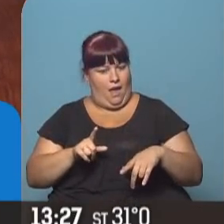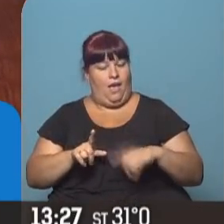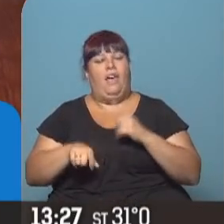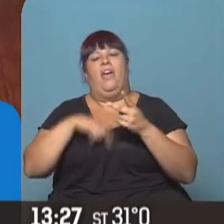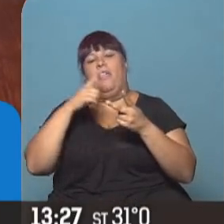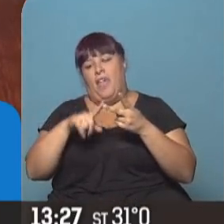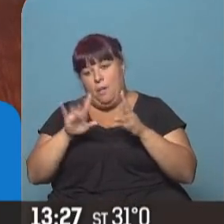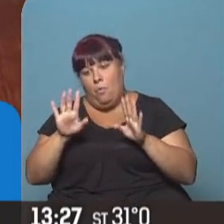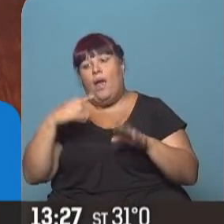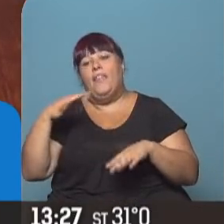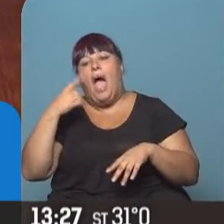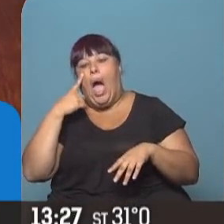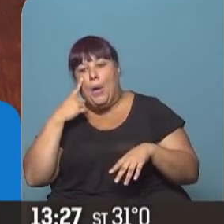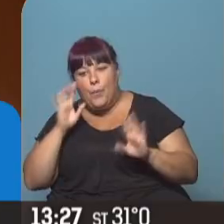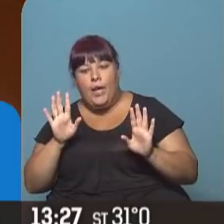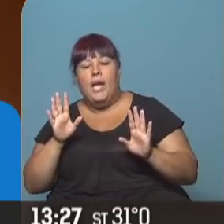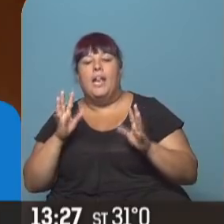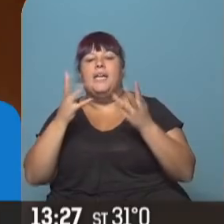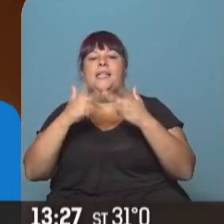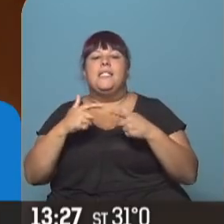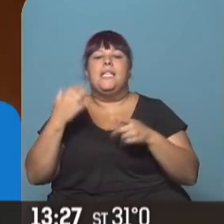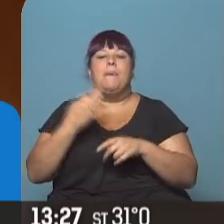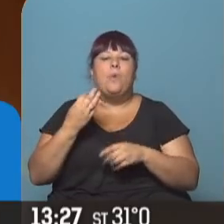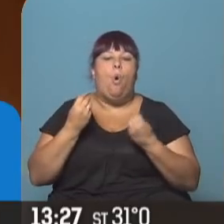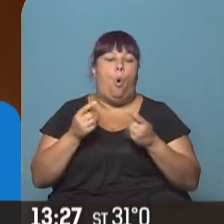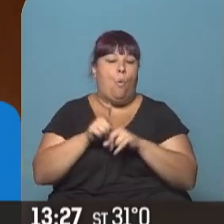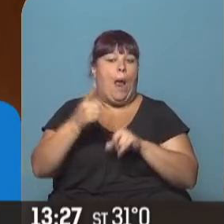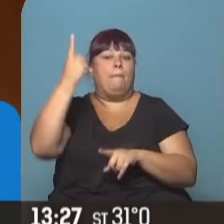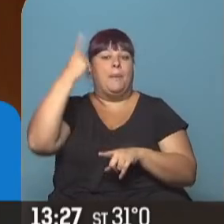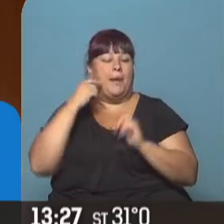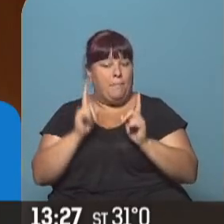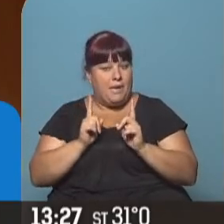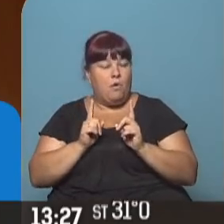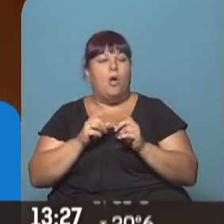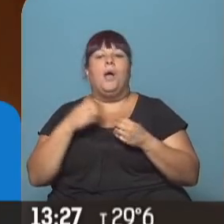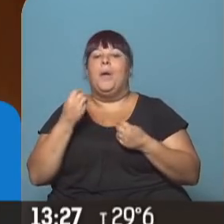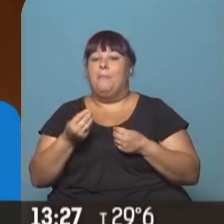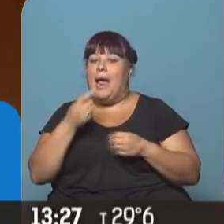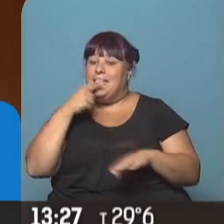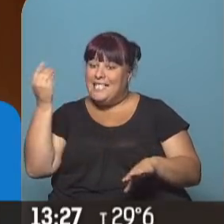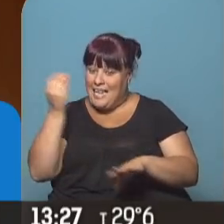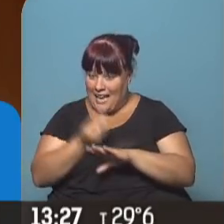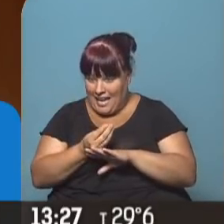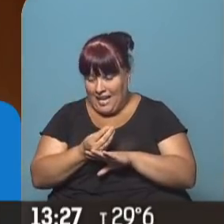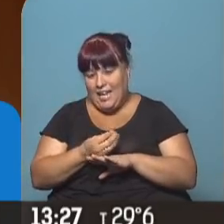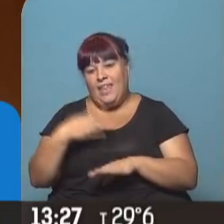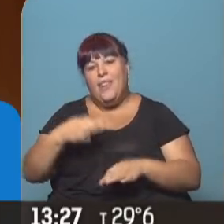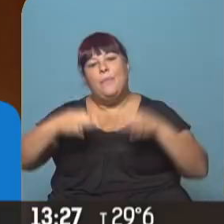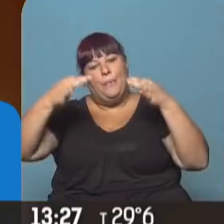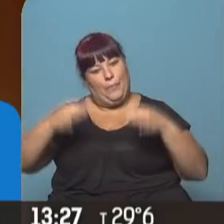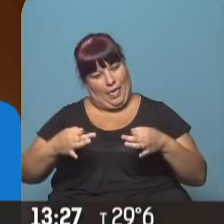Después tenemos que empezar a ver los sistemas de seguridad como empezamos desde el primer día para que los que lleguen aquí sean hombres